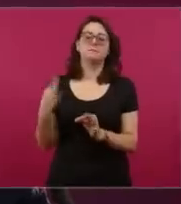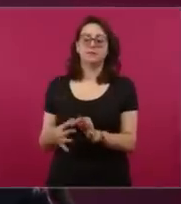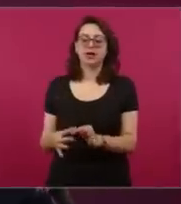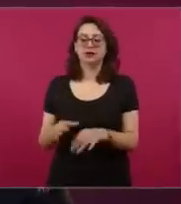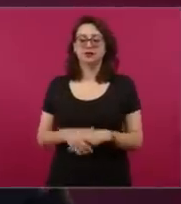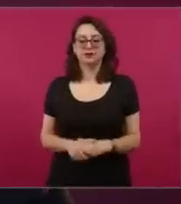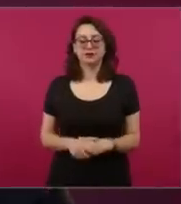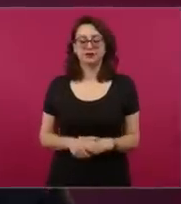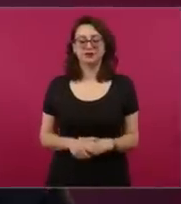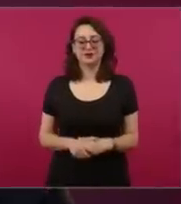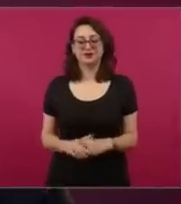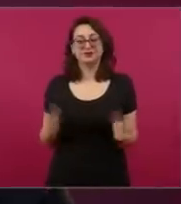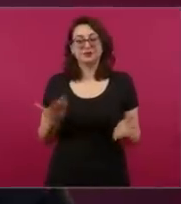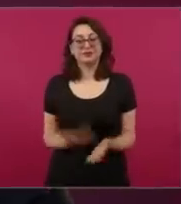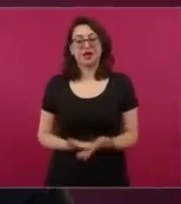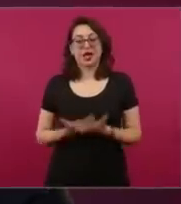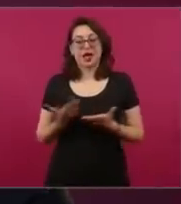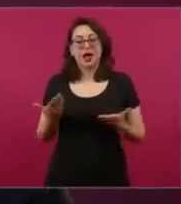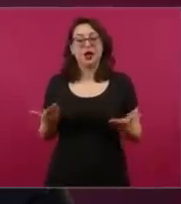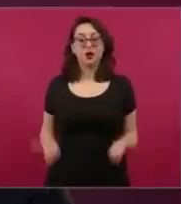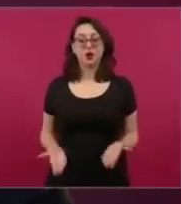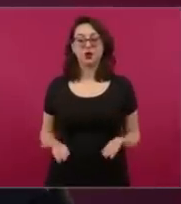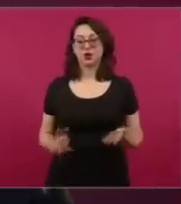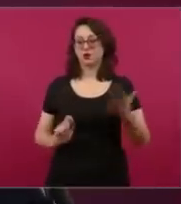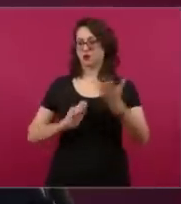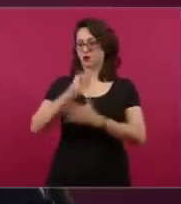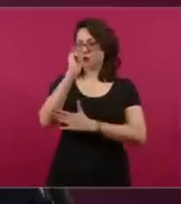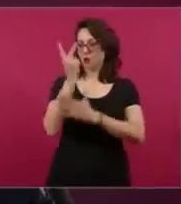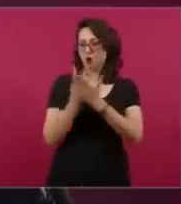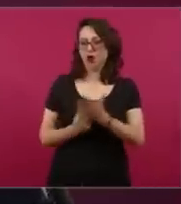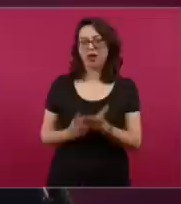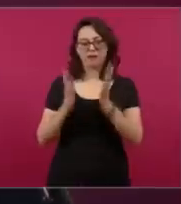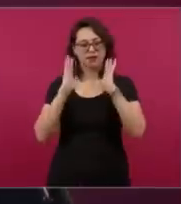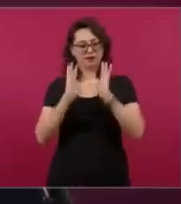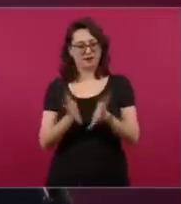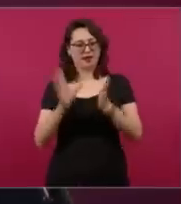Y ahora, como es un programa